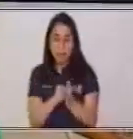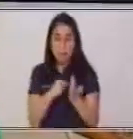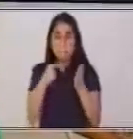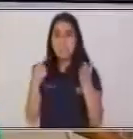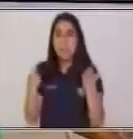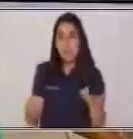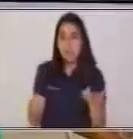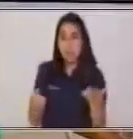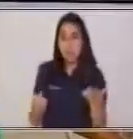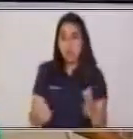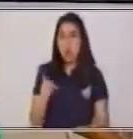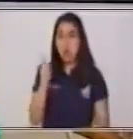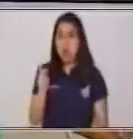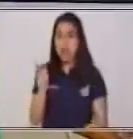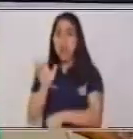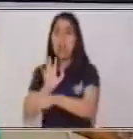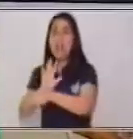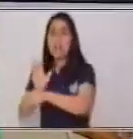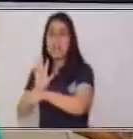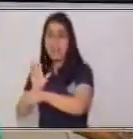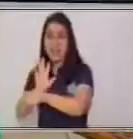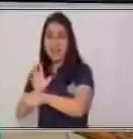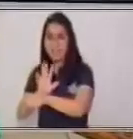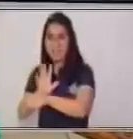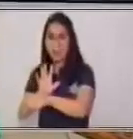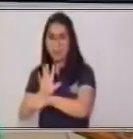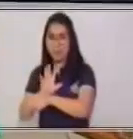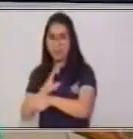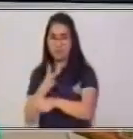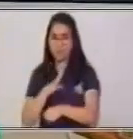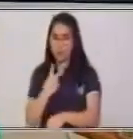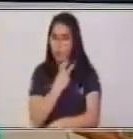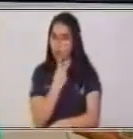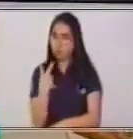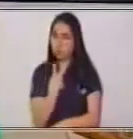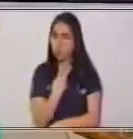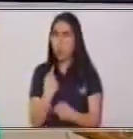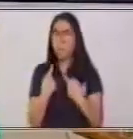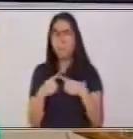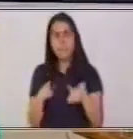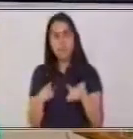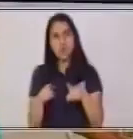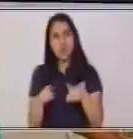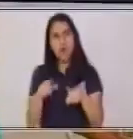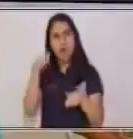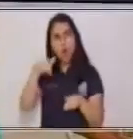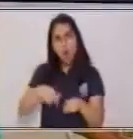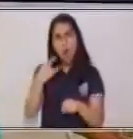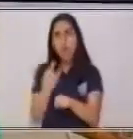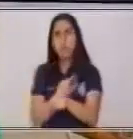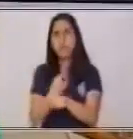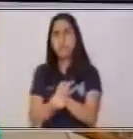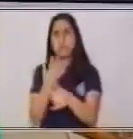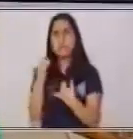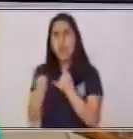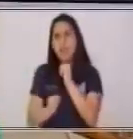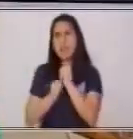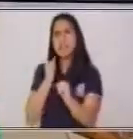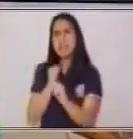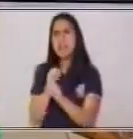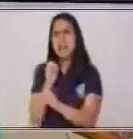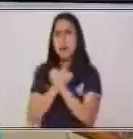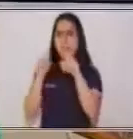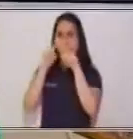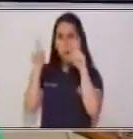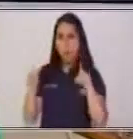los electrónicos. Ya tenemos otro medio de comparación. Y las redes sociales. Pero en realidad, cada uno tiene